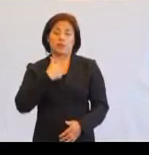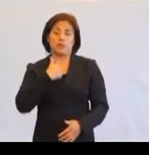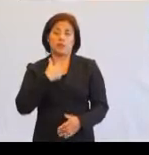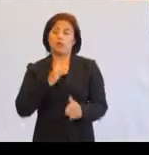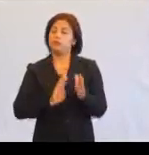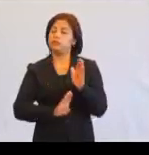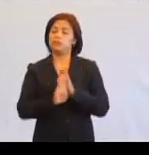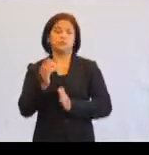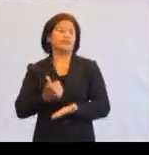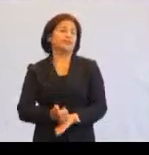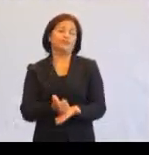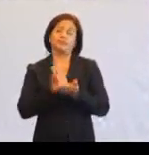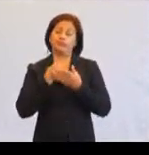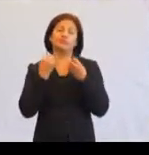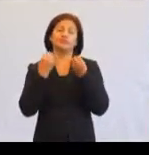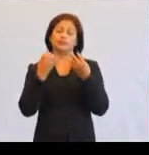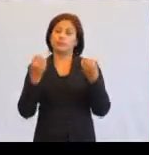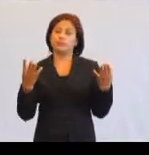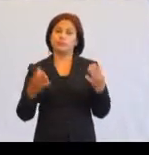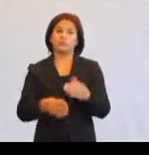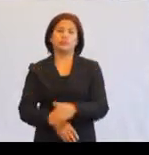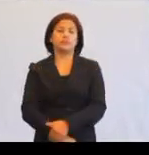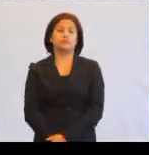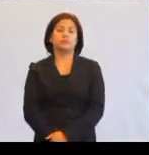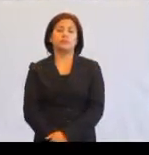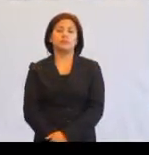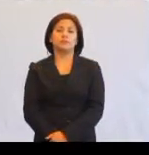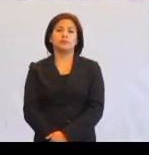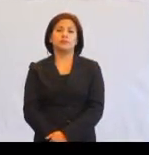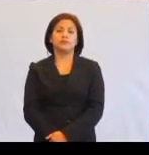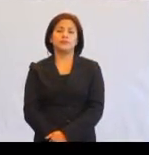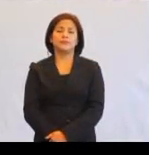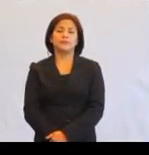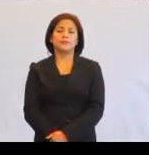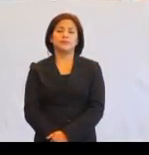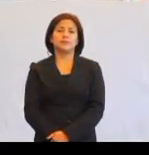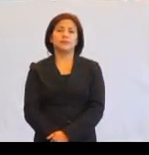A mí en lo particular me ha ayudado muchísimo.